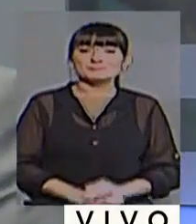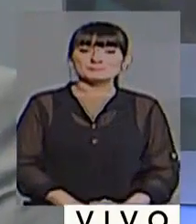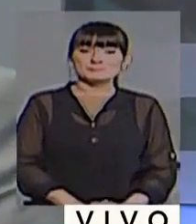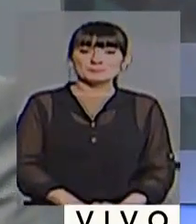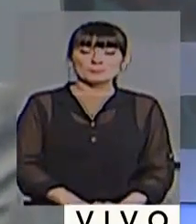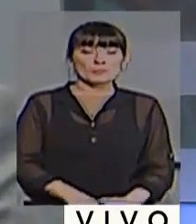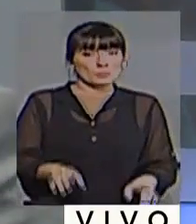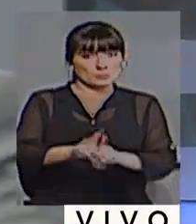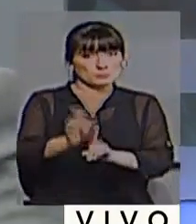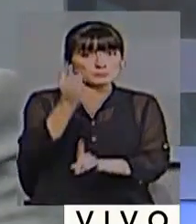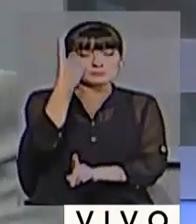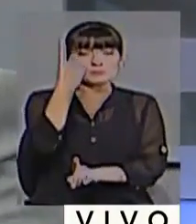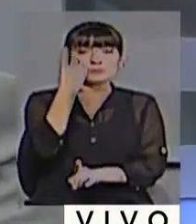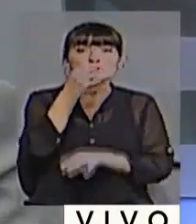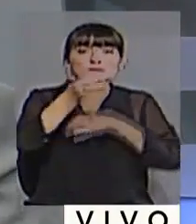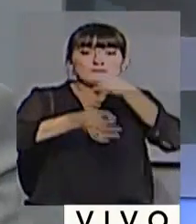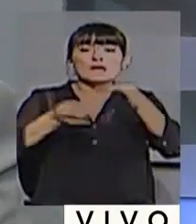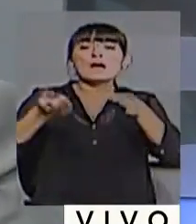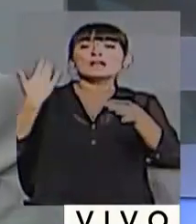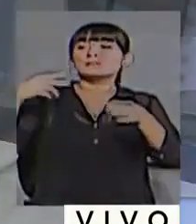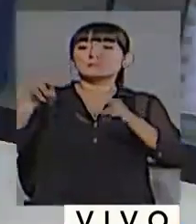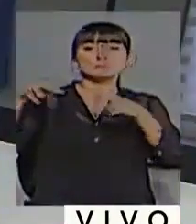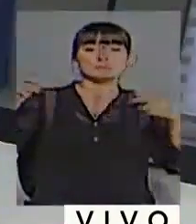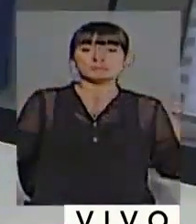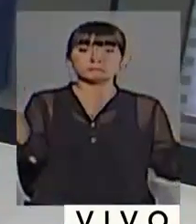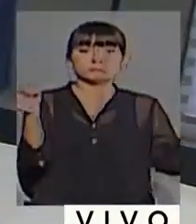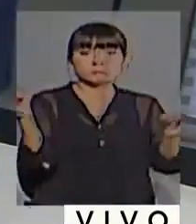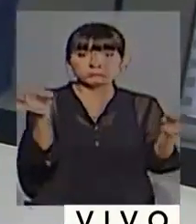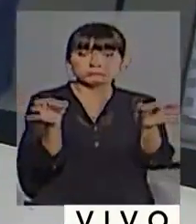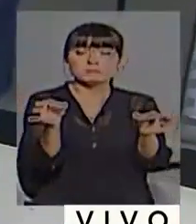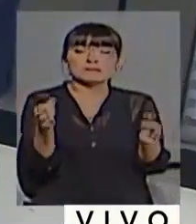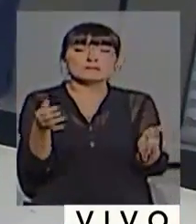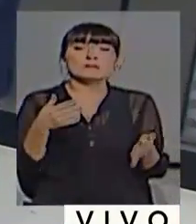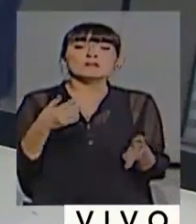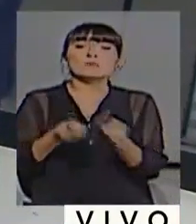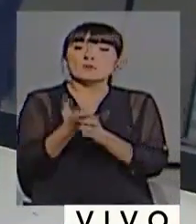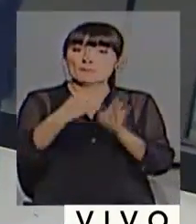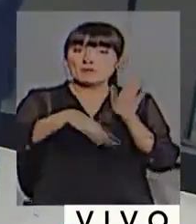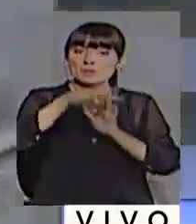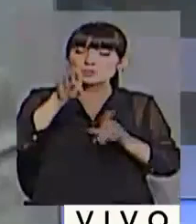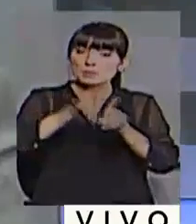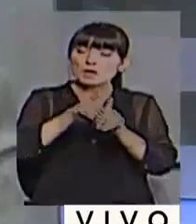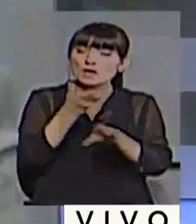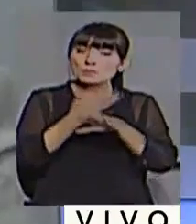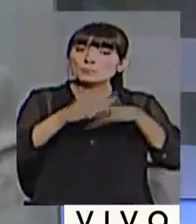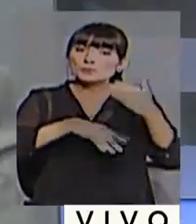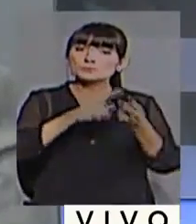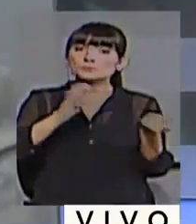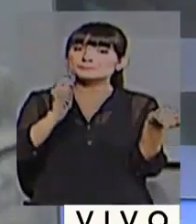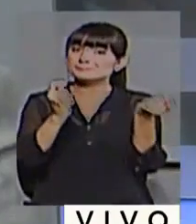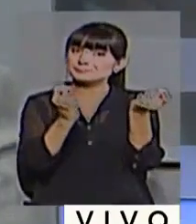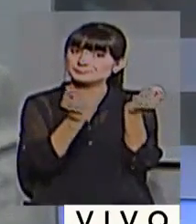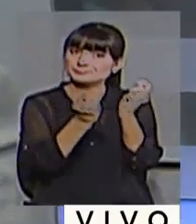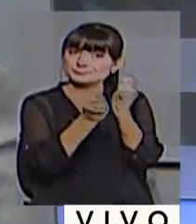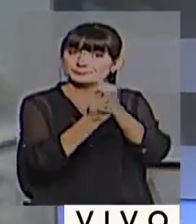de lo que dijeron los demás comentaristas, es que efectivamente la Nueva Mayoría está en un proceso de mutación y que tiene que ver